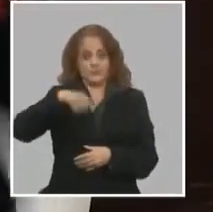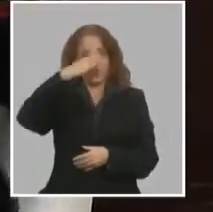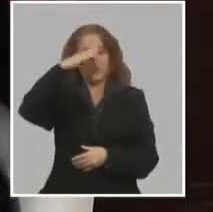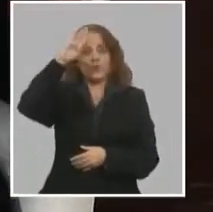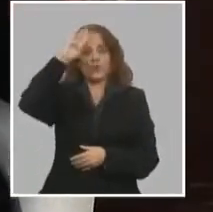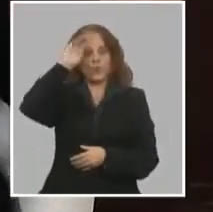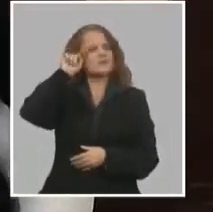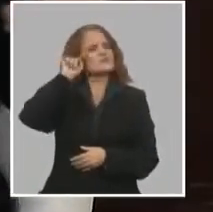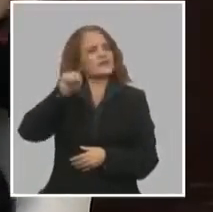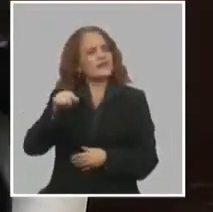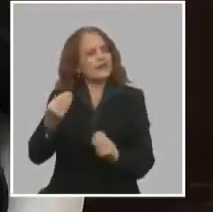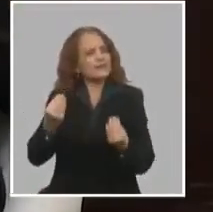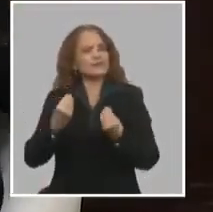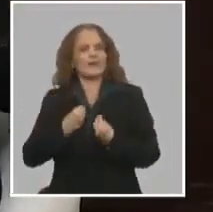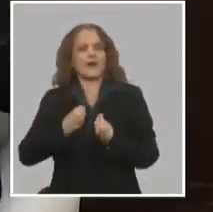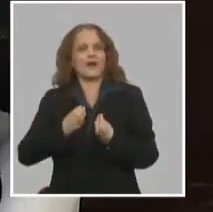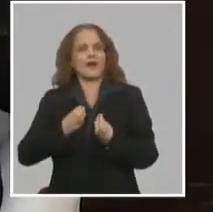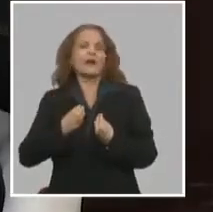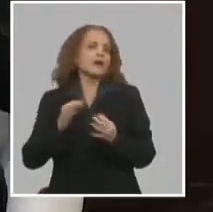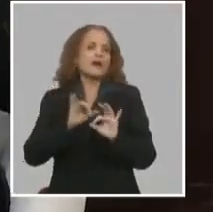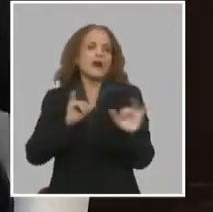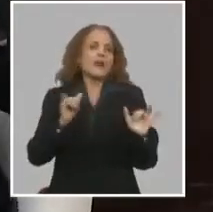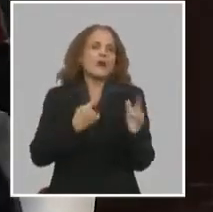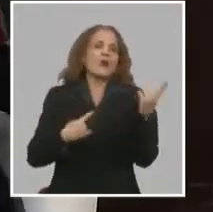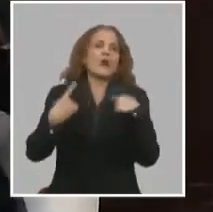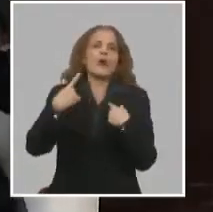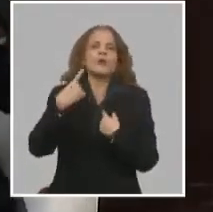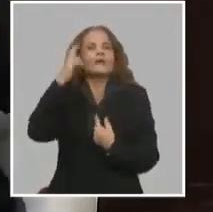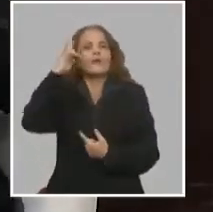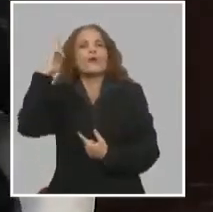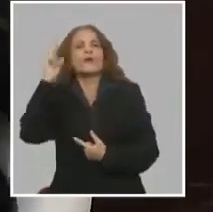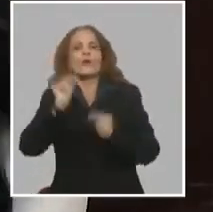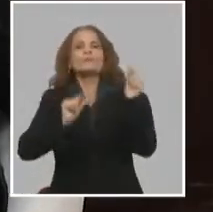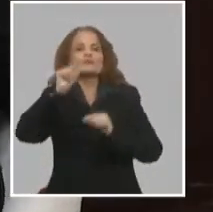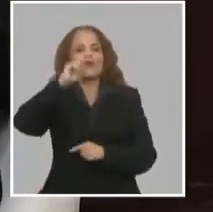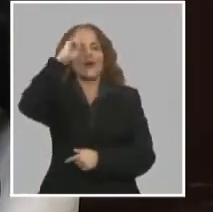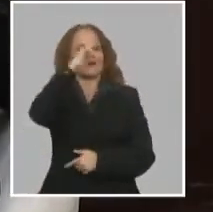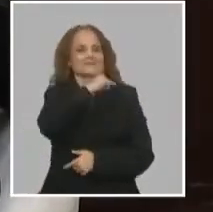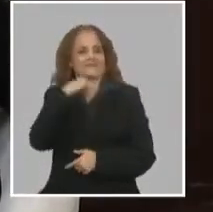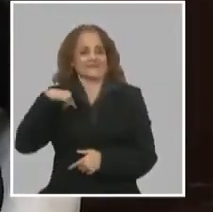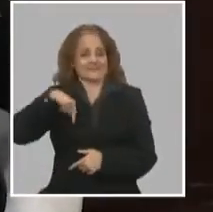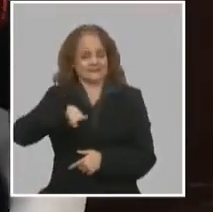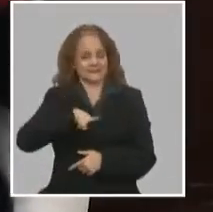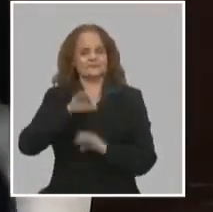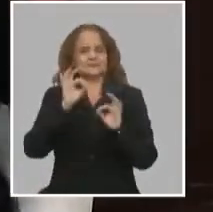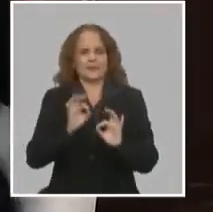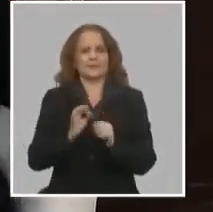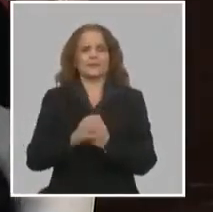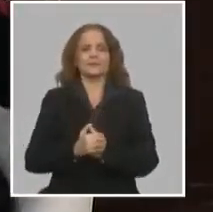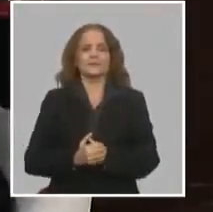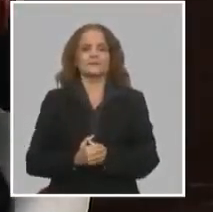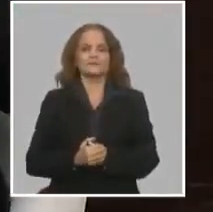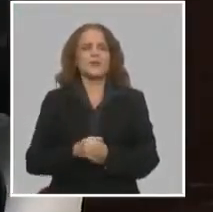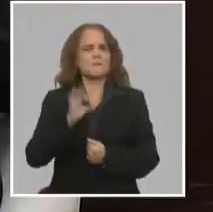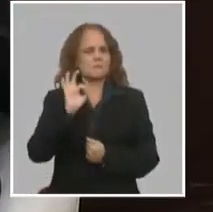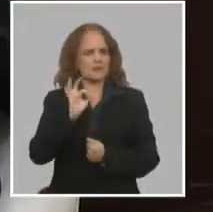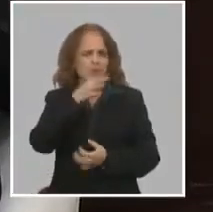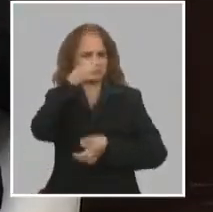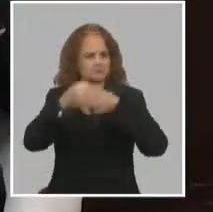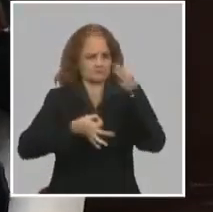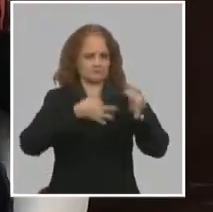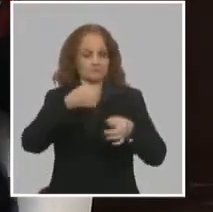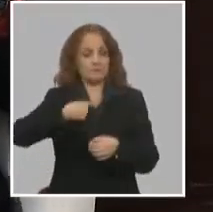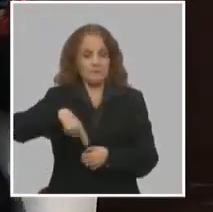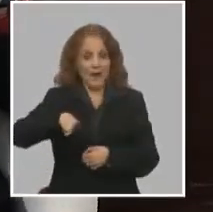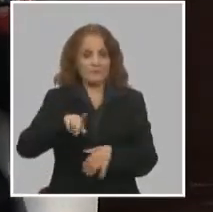dejando por donde quieran que van los profesionales de la salud de Cuba, y especialmente los miembros del contingente Henry Reef. De ellos seguiremos hablando acá